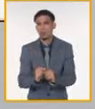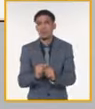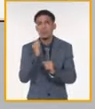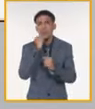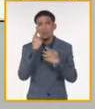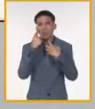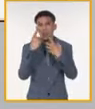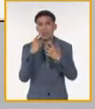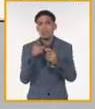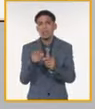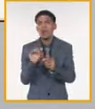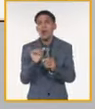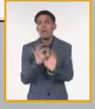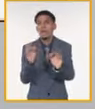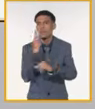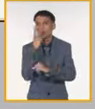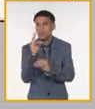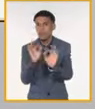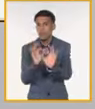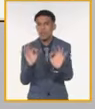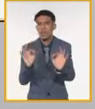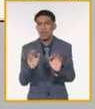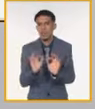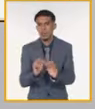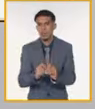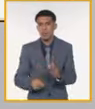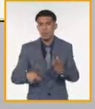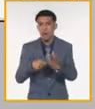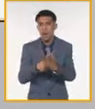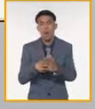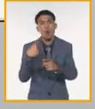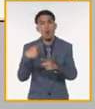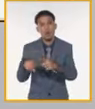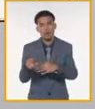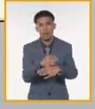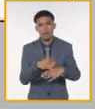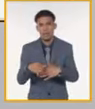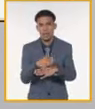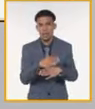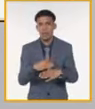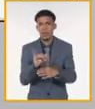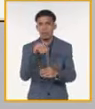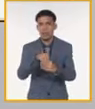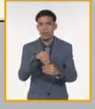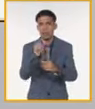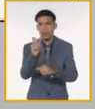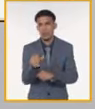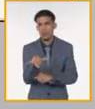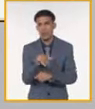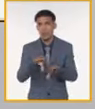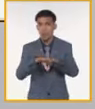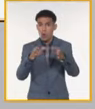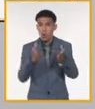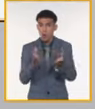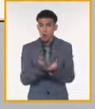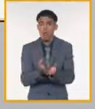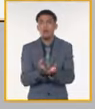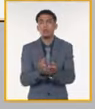tratamiento que distinga la aplicación del impuesto sobre las ventas y el impuesto sobre los ingresos personales a todo esto vamos a hacer